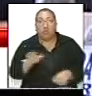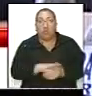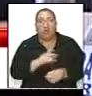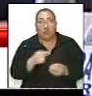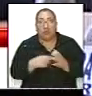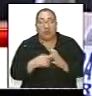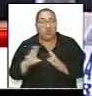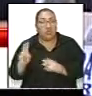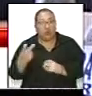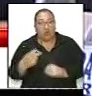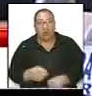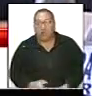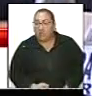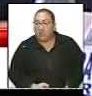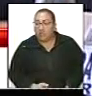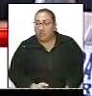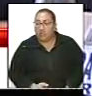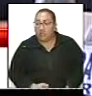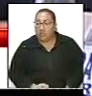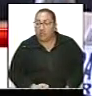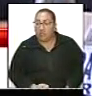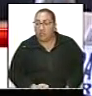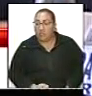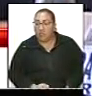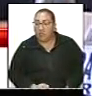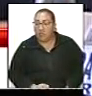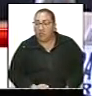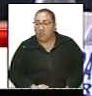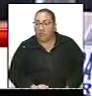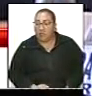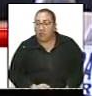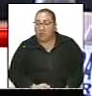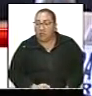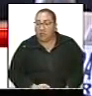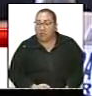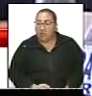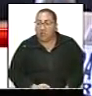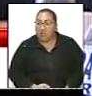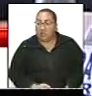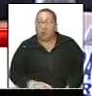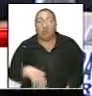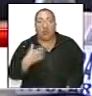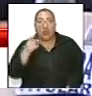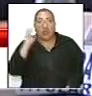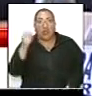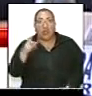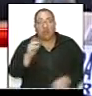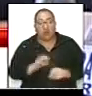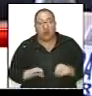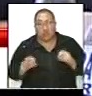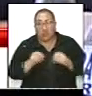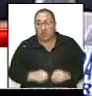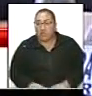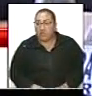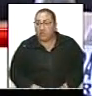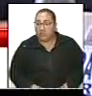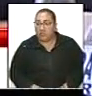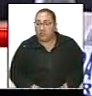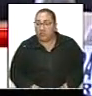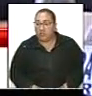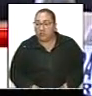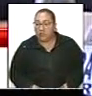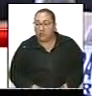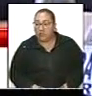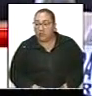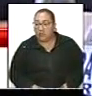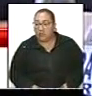Lo segundo, ¿cuánto tiempo demora el poder generar, el poder crear una nueva carrera? Eso es muy importante. Yo recuerdo,